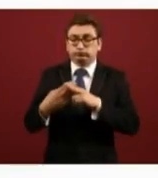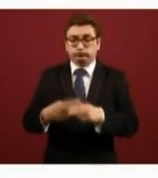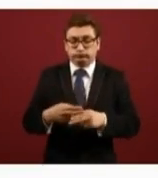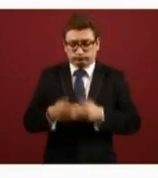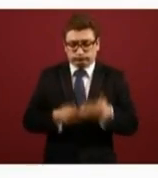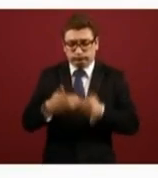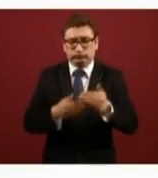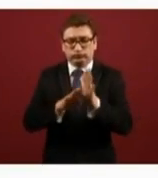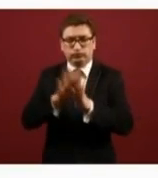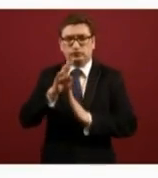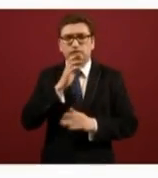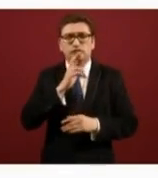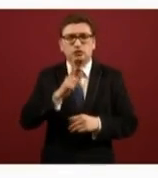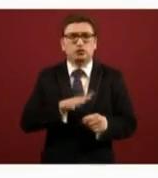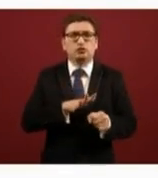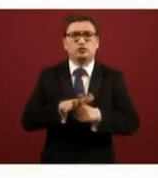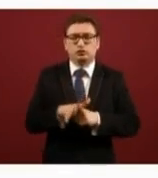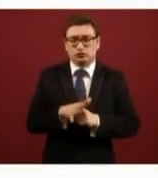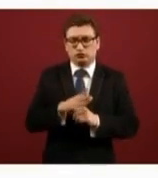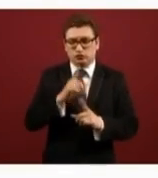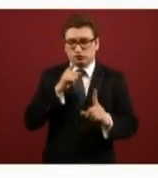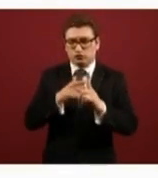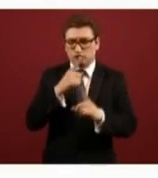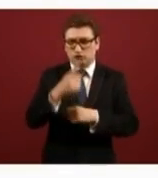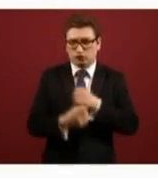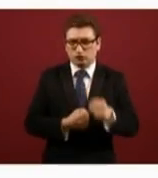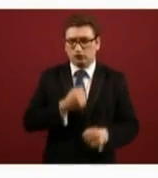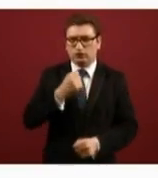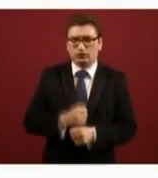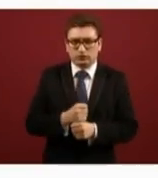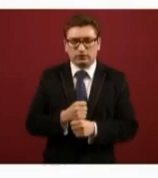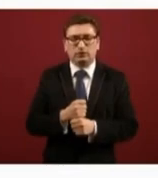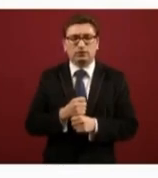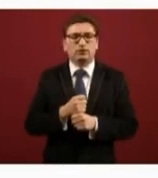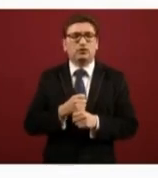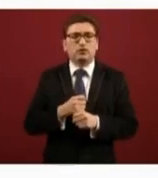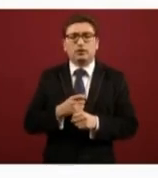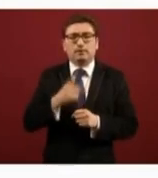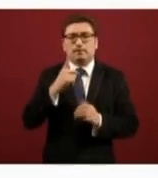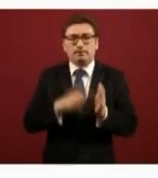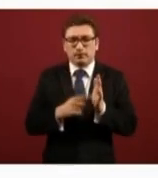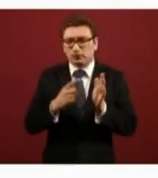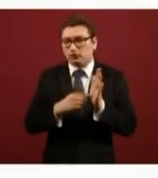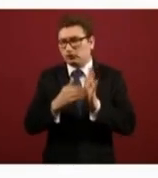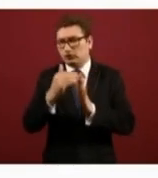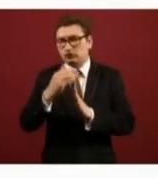siguientes: de una meta anual de apoyo a